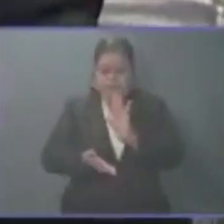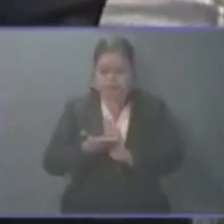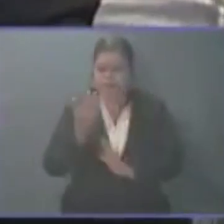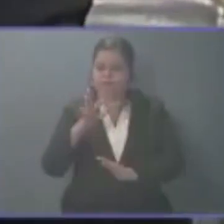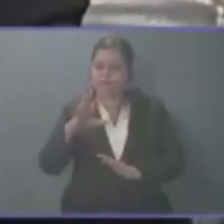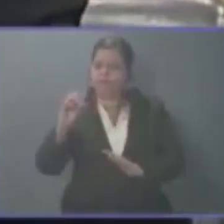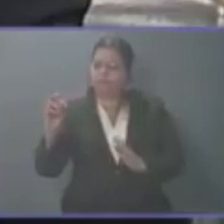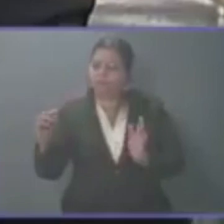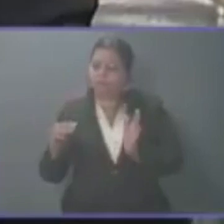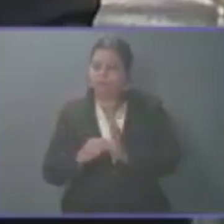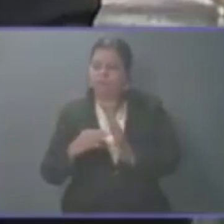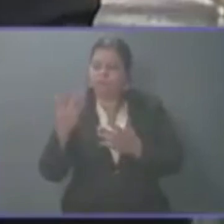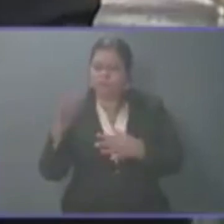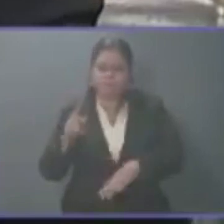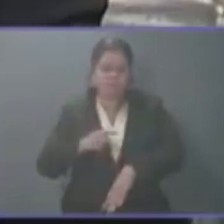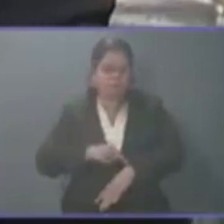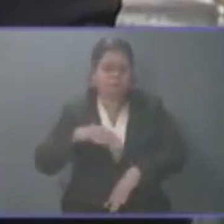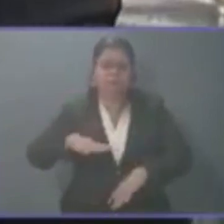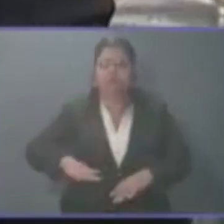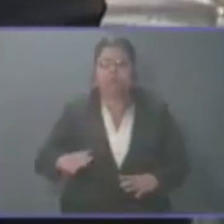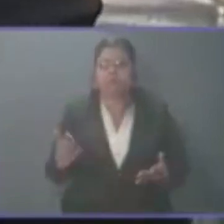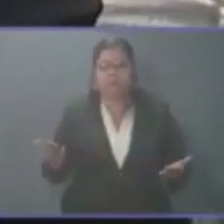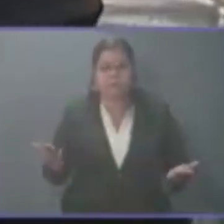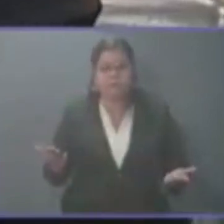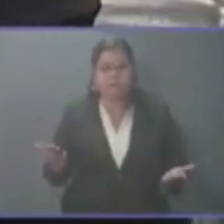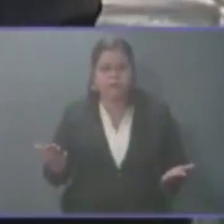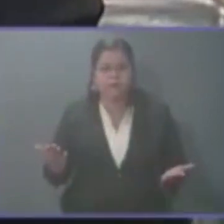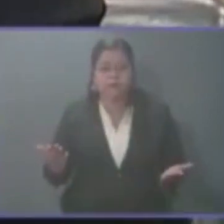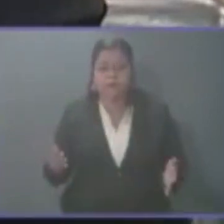tienen vencidos. Y entonces,